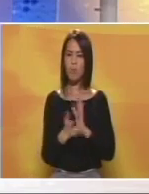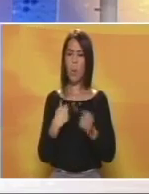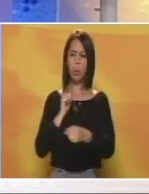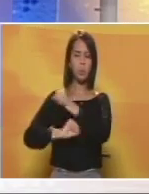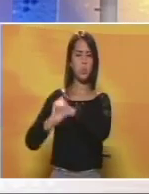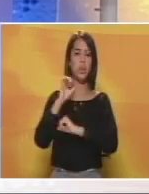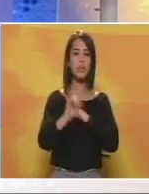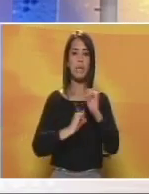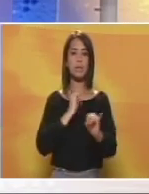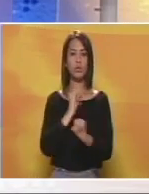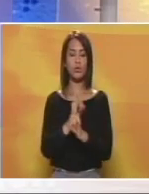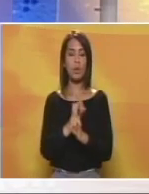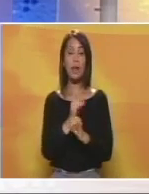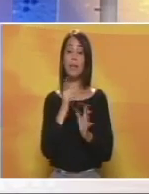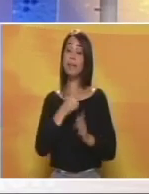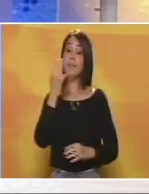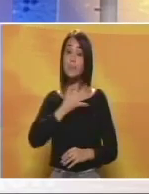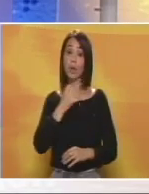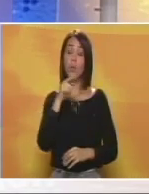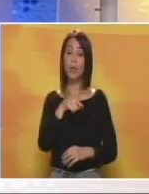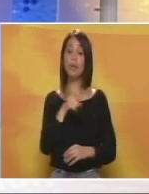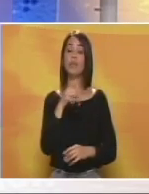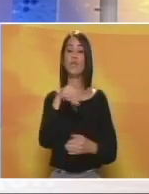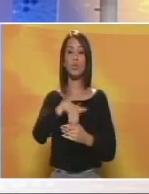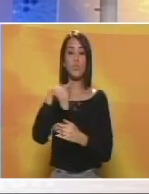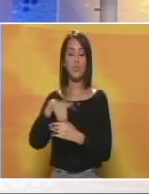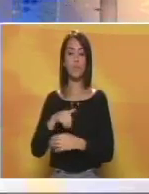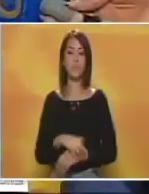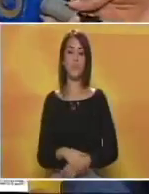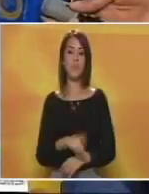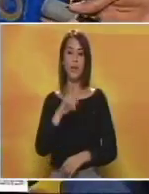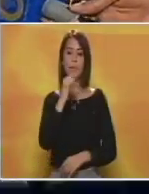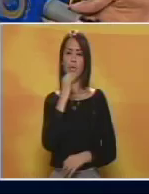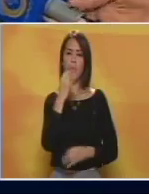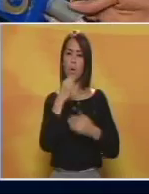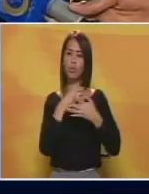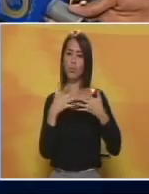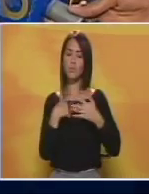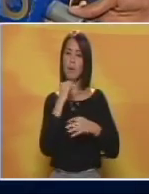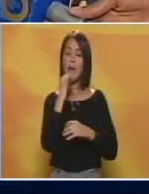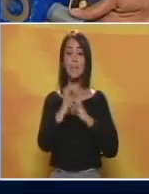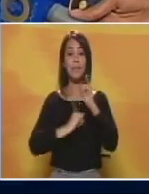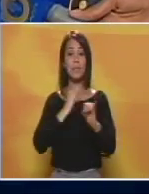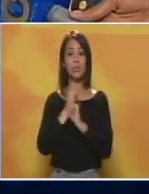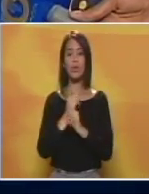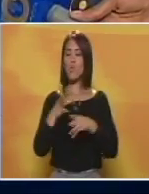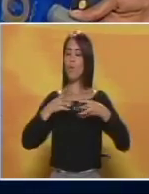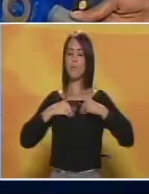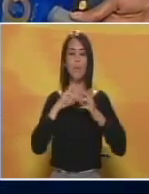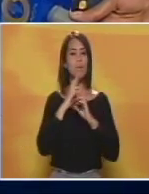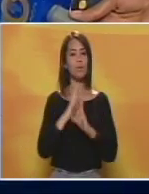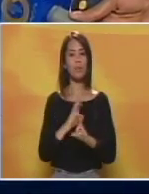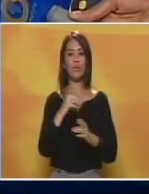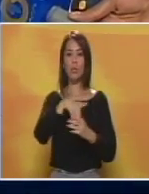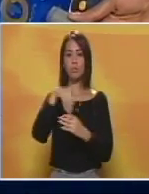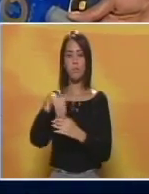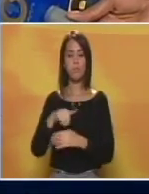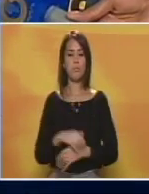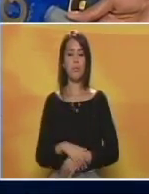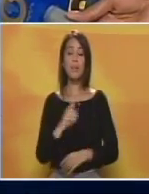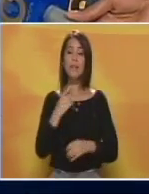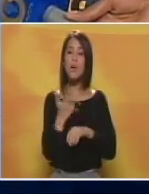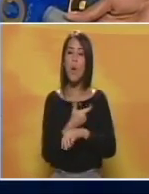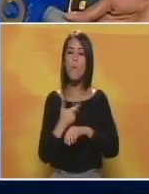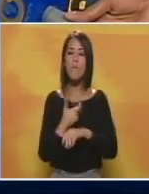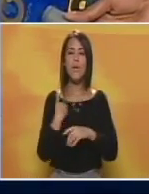rechazo internacional que asegura tendrán estos comicios. Mateus aseveró que el comunicado internacional no reconocerá los resultados. Insistió en que un